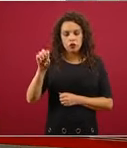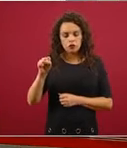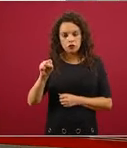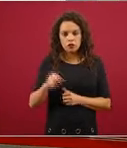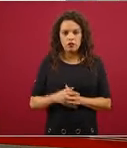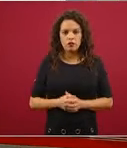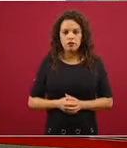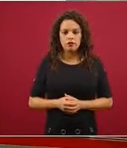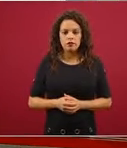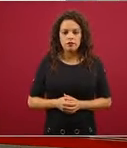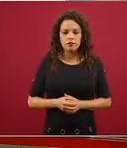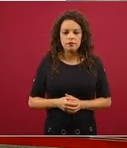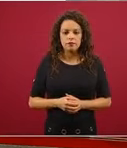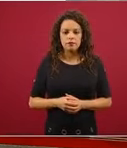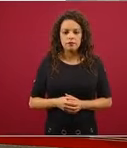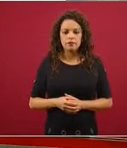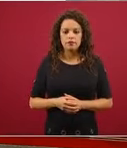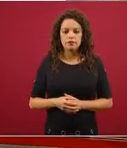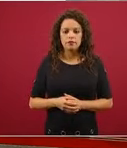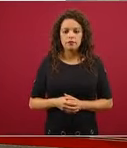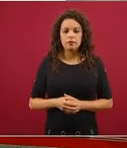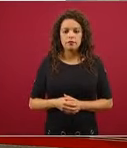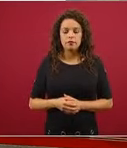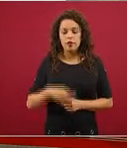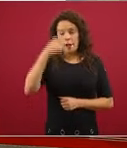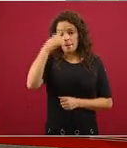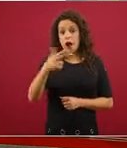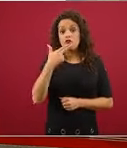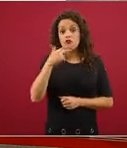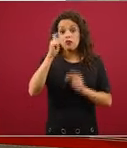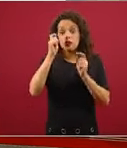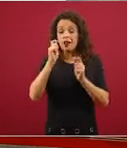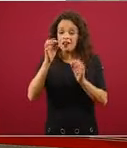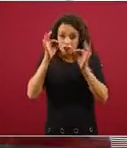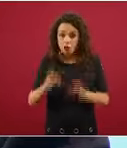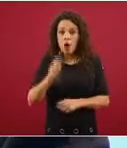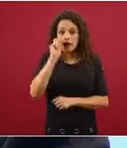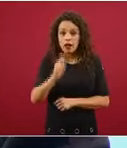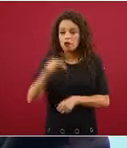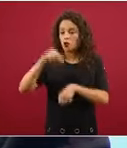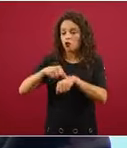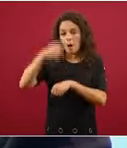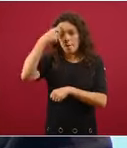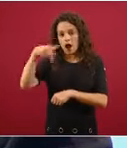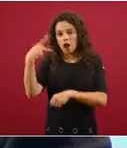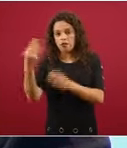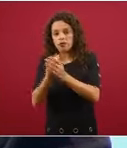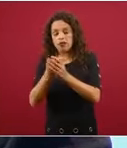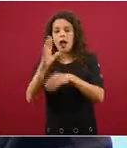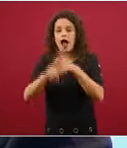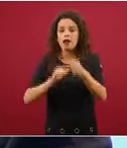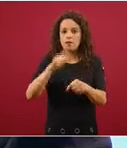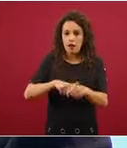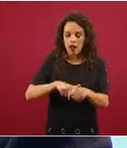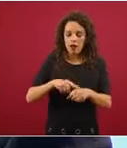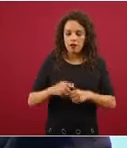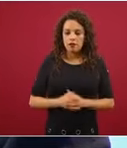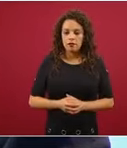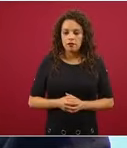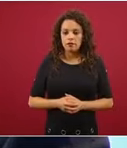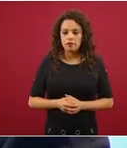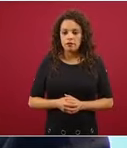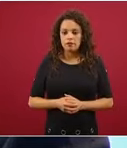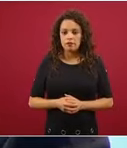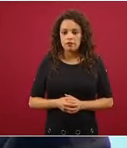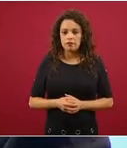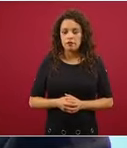ectoparásitos, originalmente de uso veterinario y también con ciertas modificaciones de dosificación se usa en